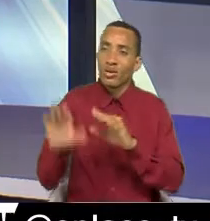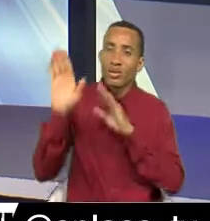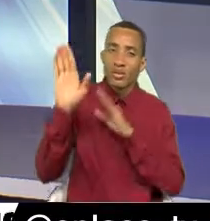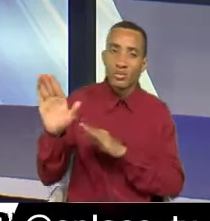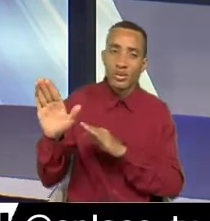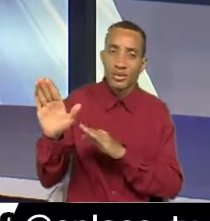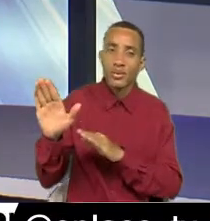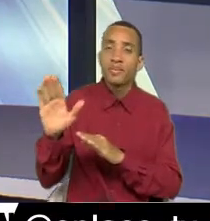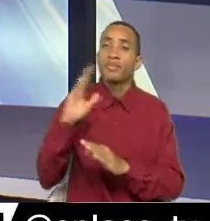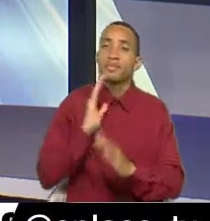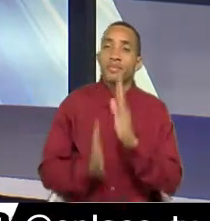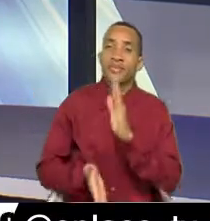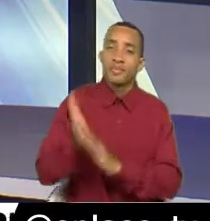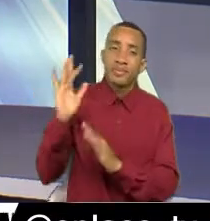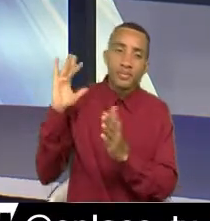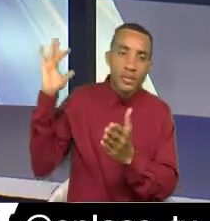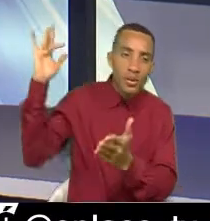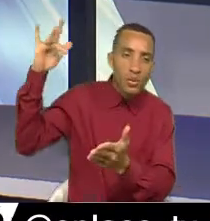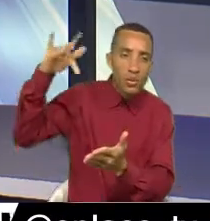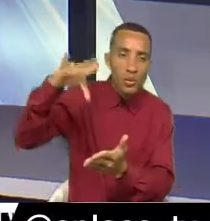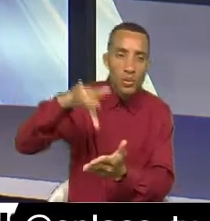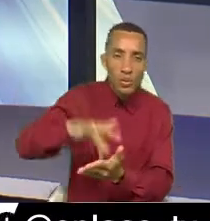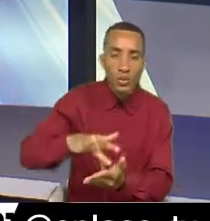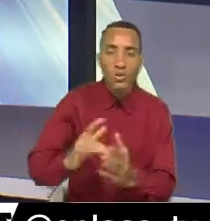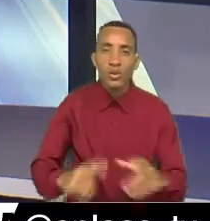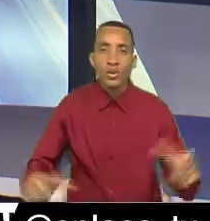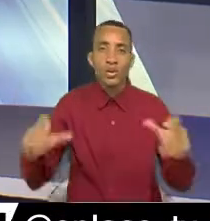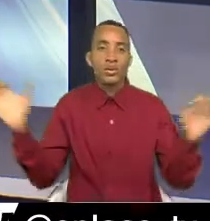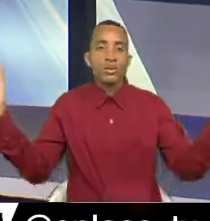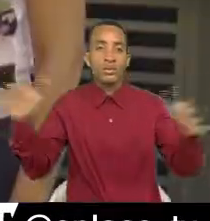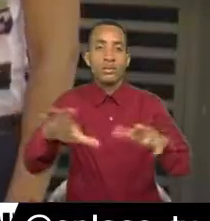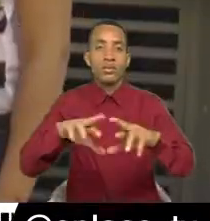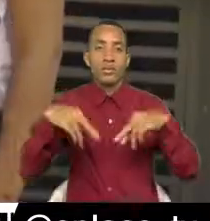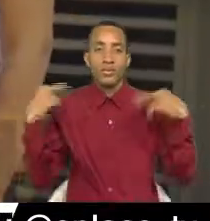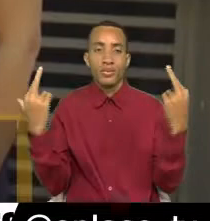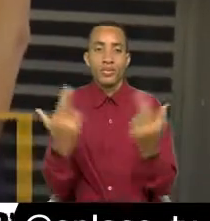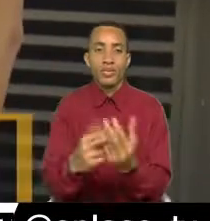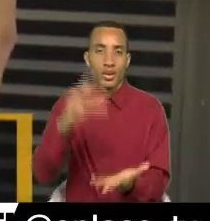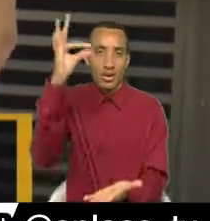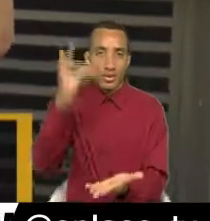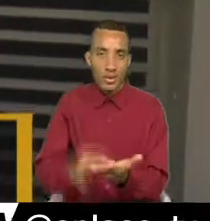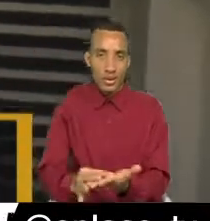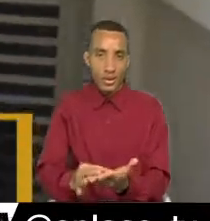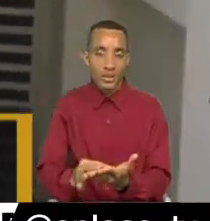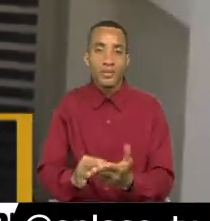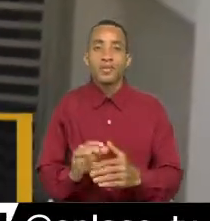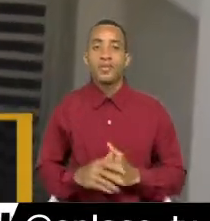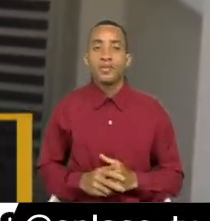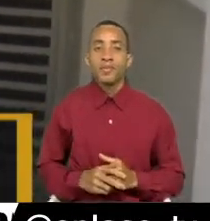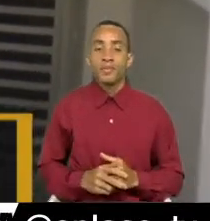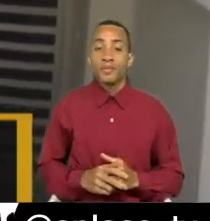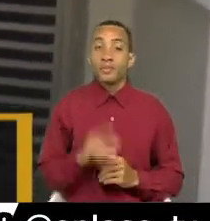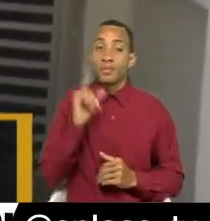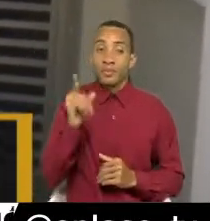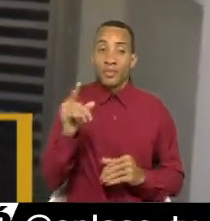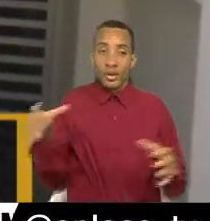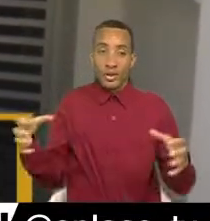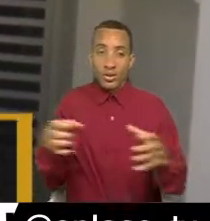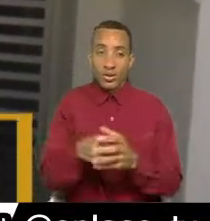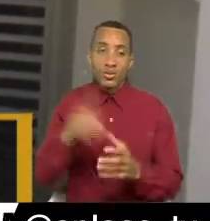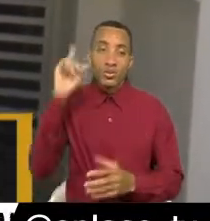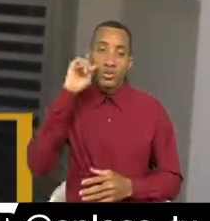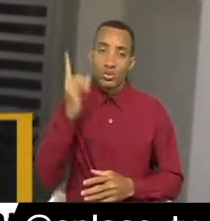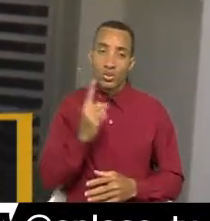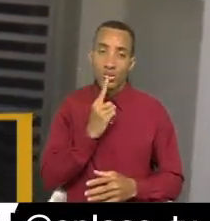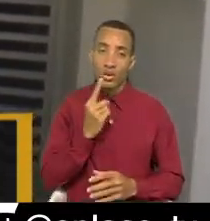comunidad que asistirán a un congreso en la capital del país. El próximo 6 de octubre, la Asociación de Sordos de Barranca